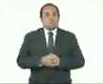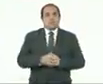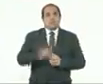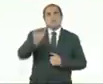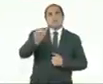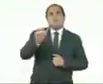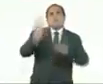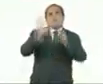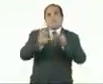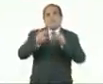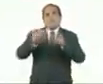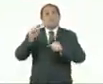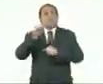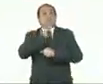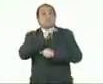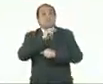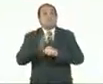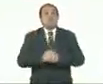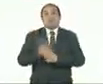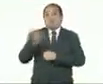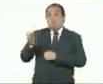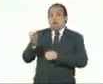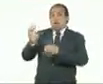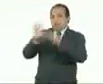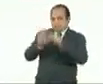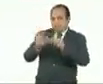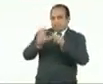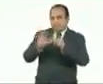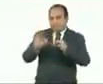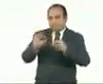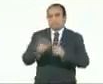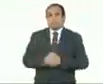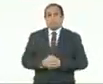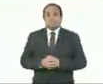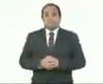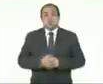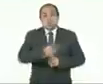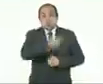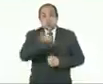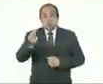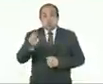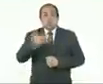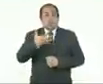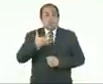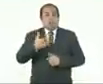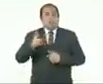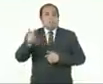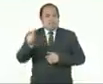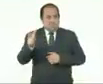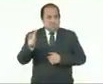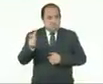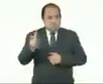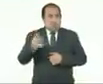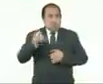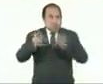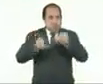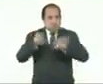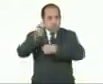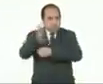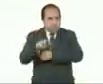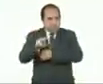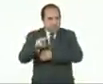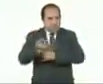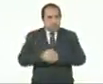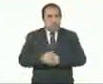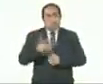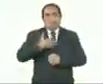Oiga, les voy a explicar muy rápido. Me pidieron que les explicara. Ustedes traen un arma bélica, ¿sí se fijan?